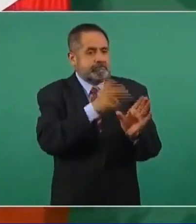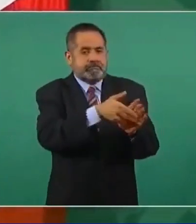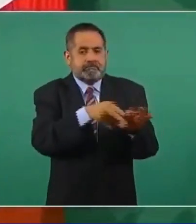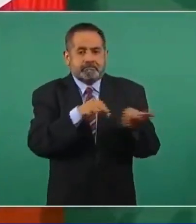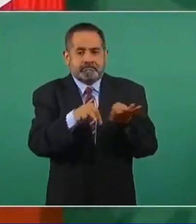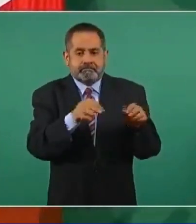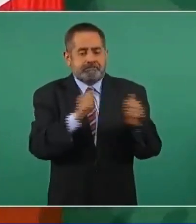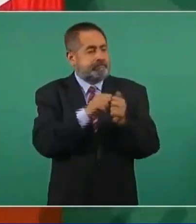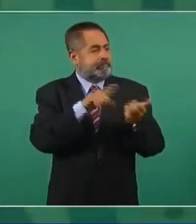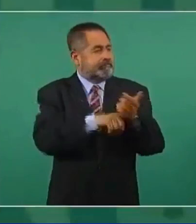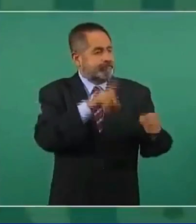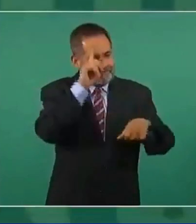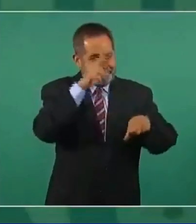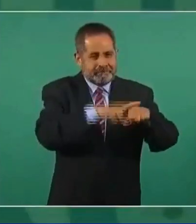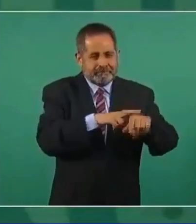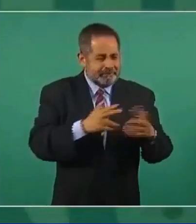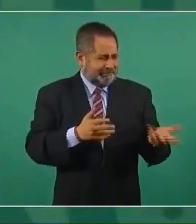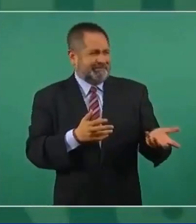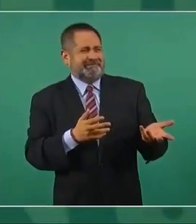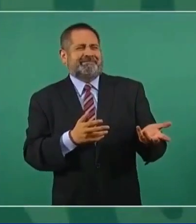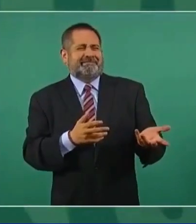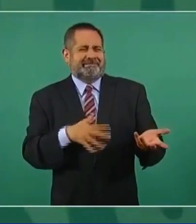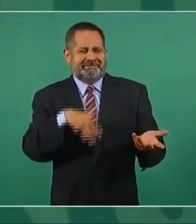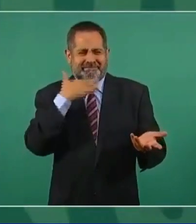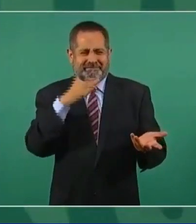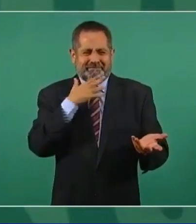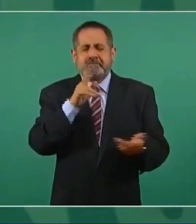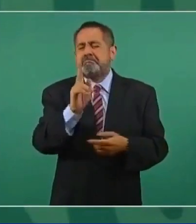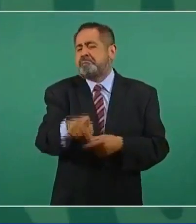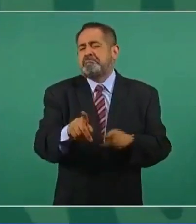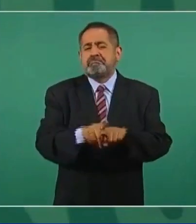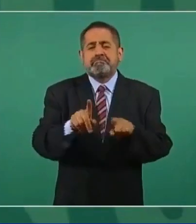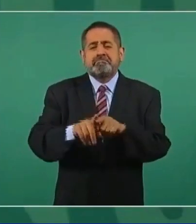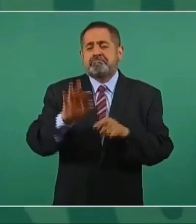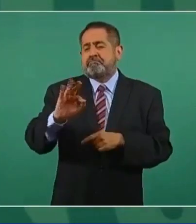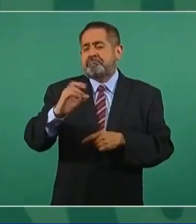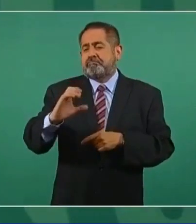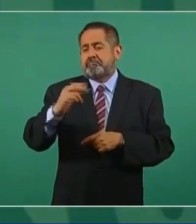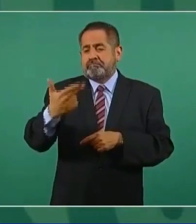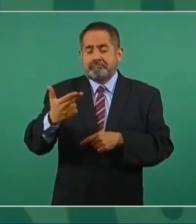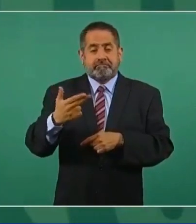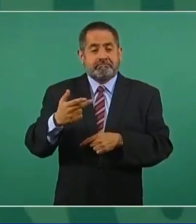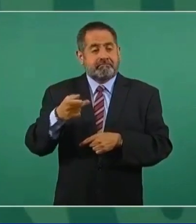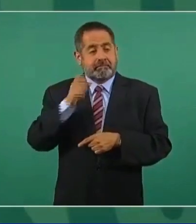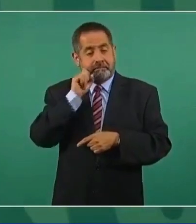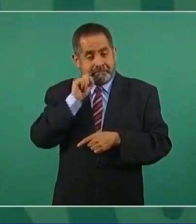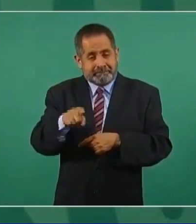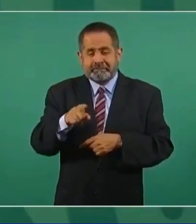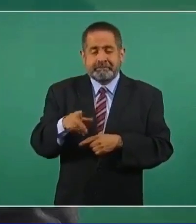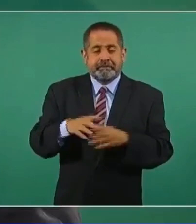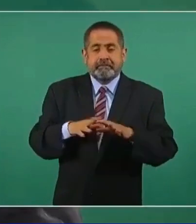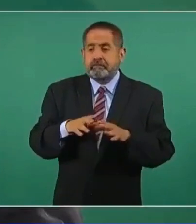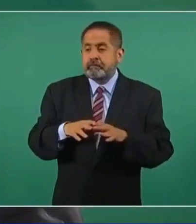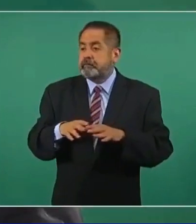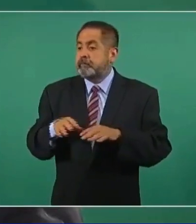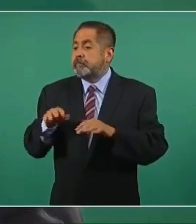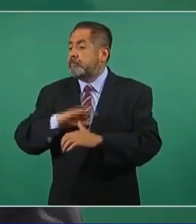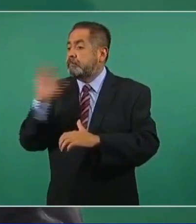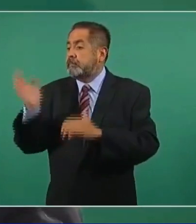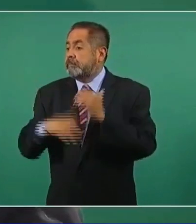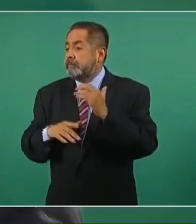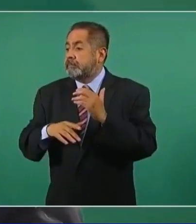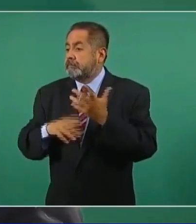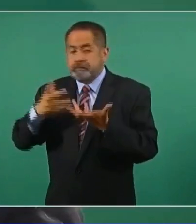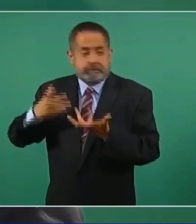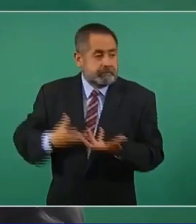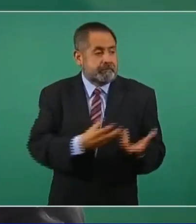Un poco lo que hizo Calderón después de que se fue a trabajar de consejero